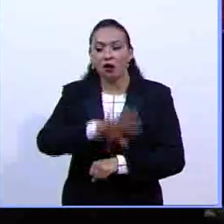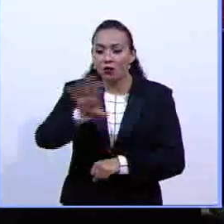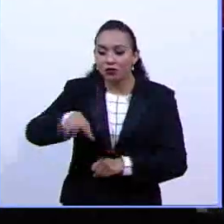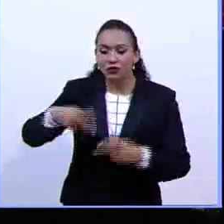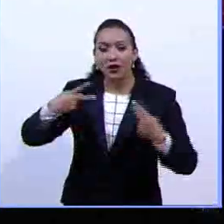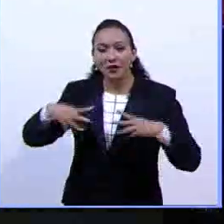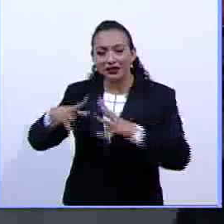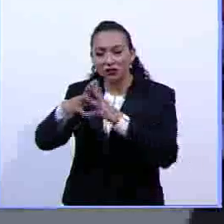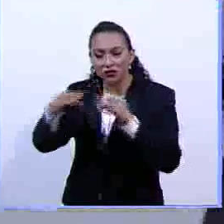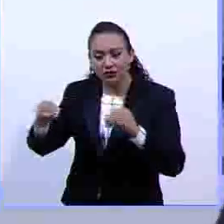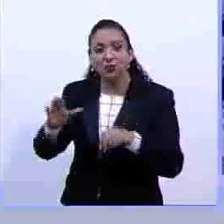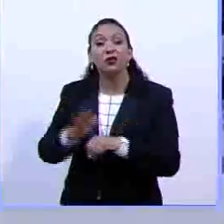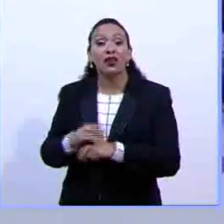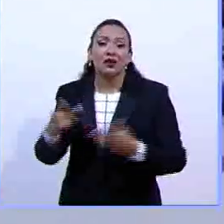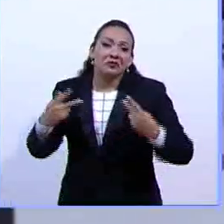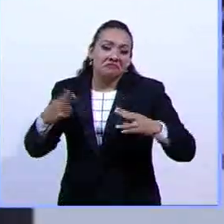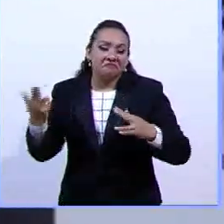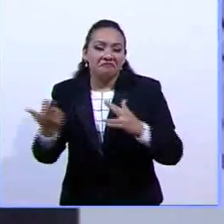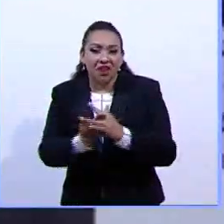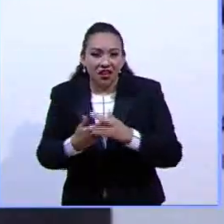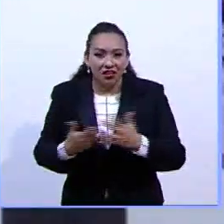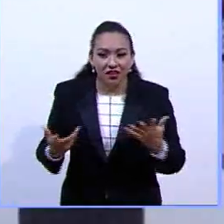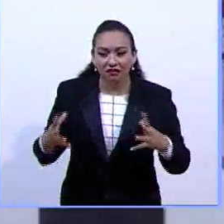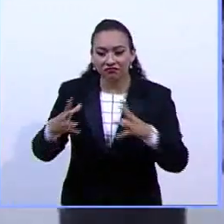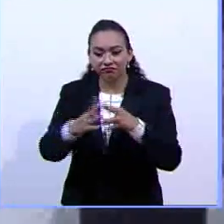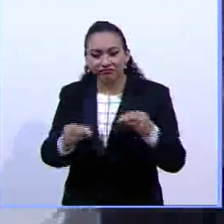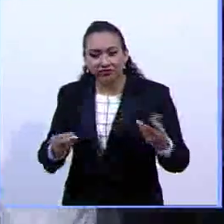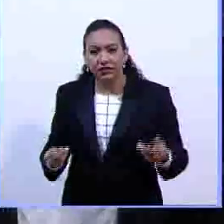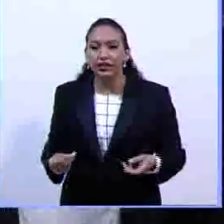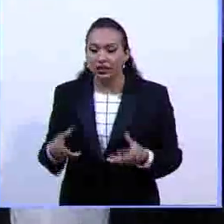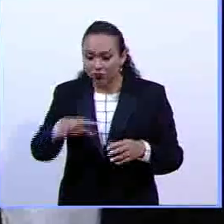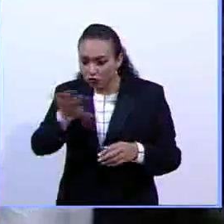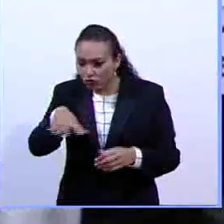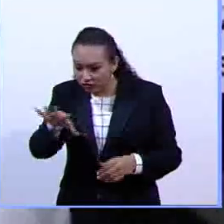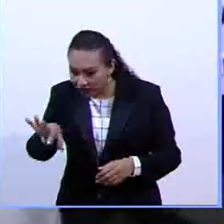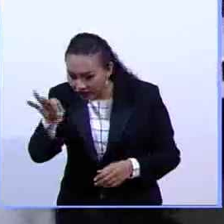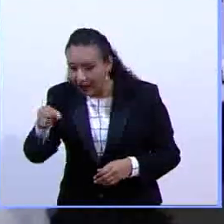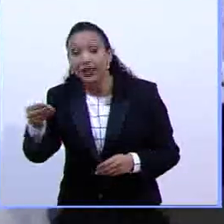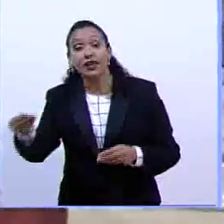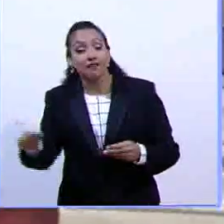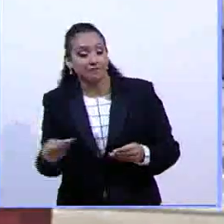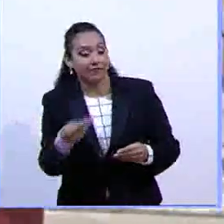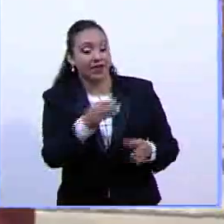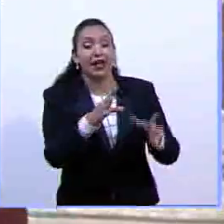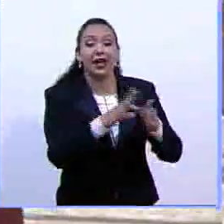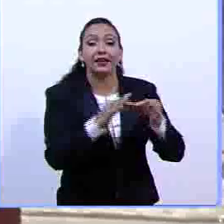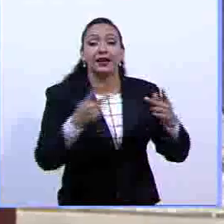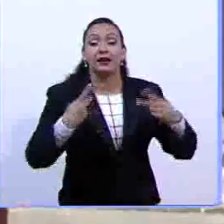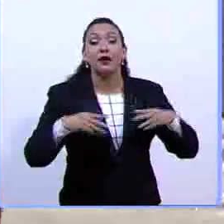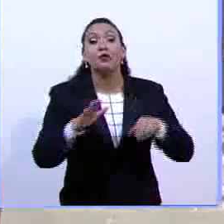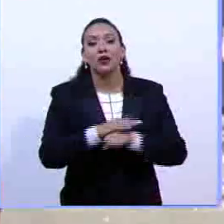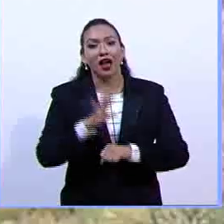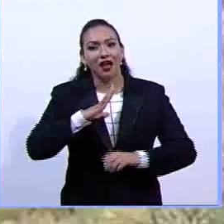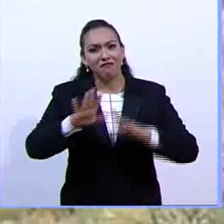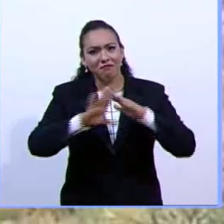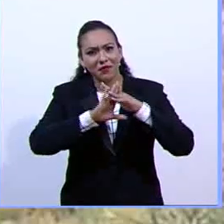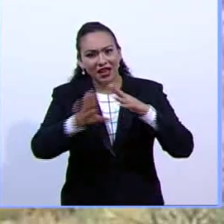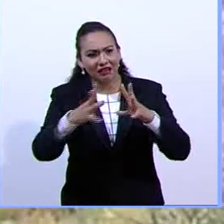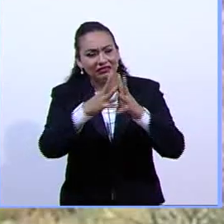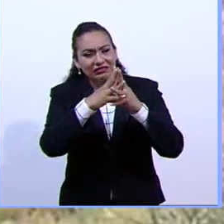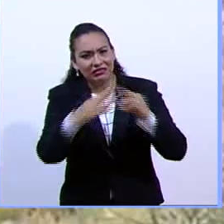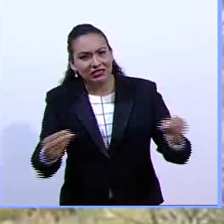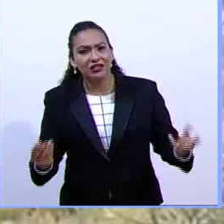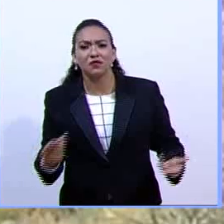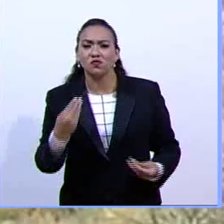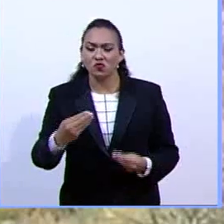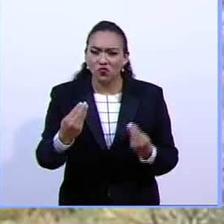personas desaparecidas y revelar la verdad a los familiares sobre el destino de migrantes desaparecidos. Este asunto